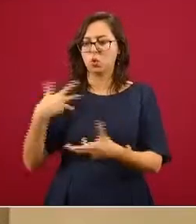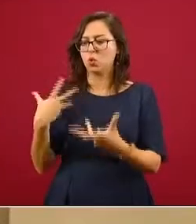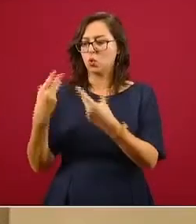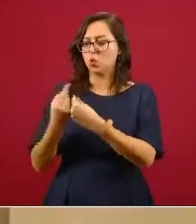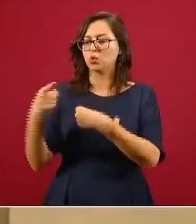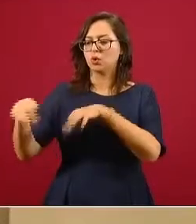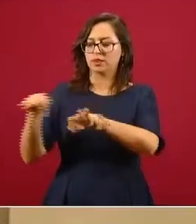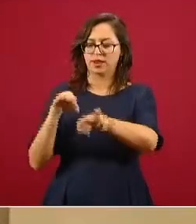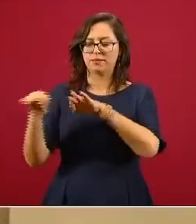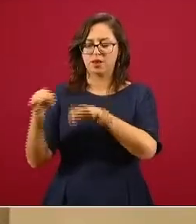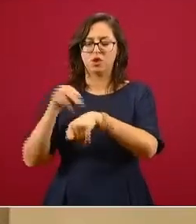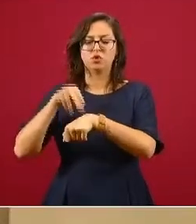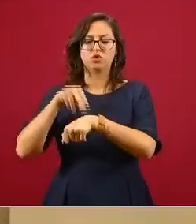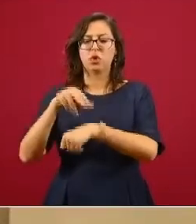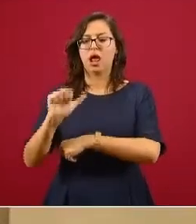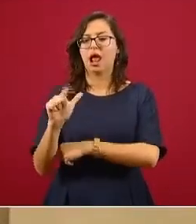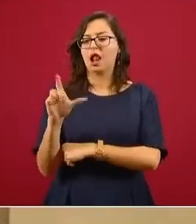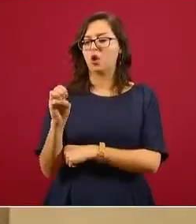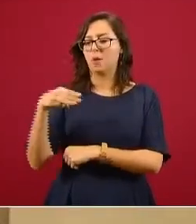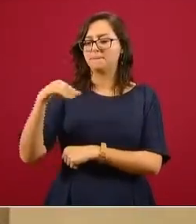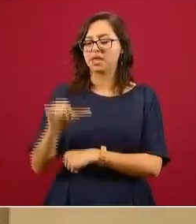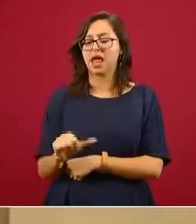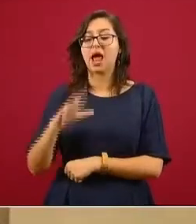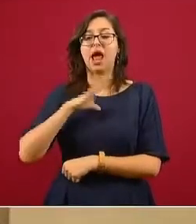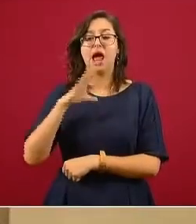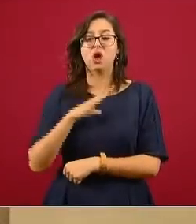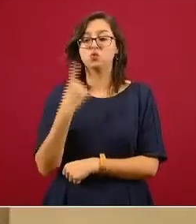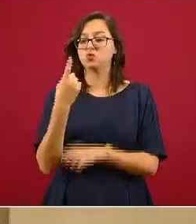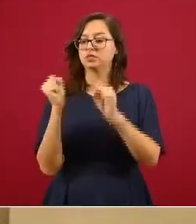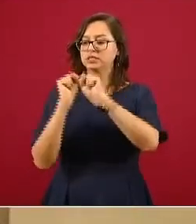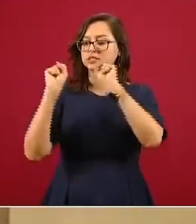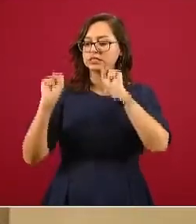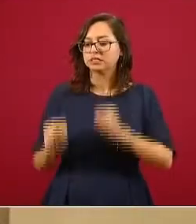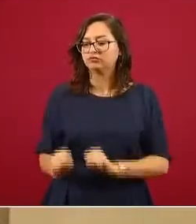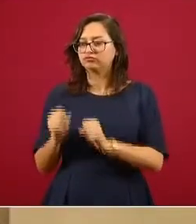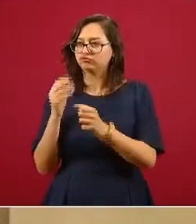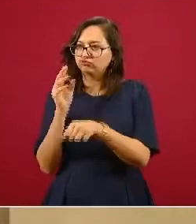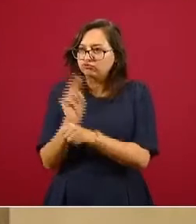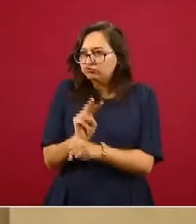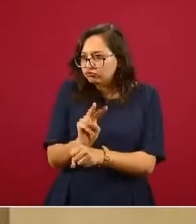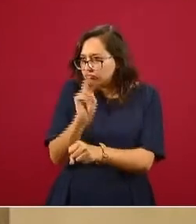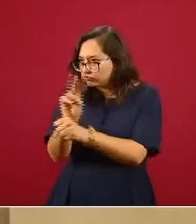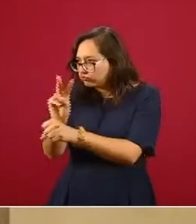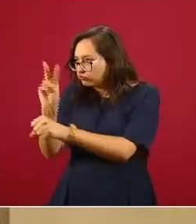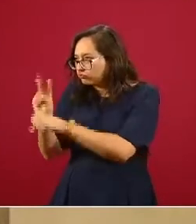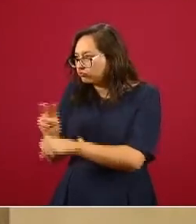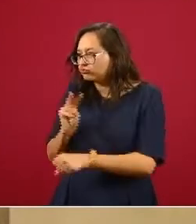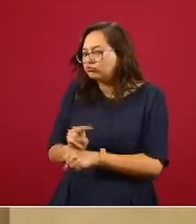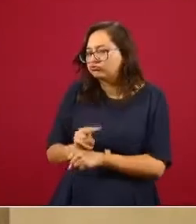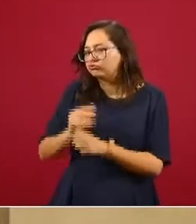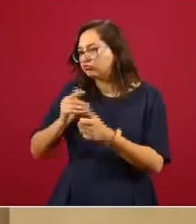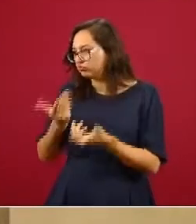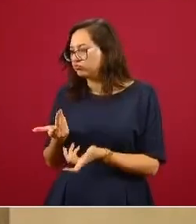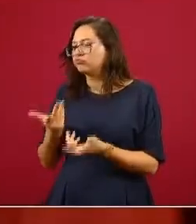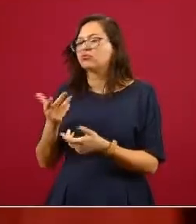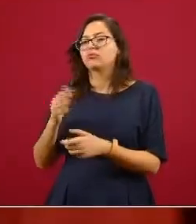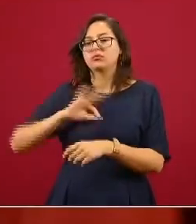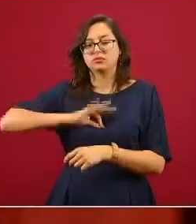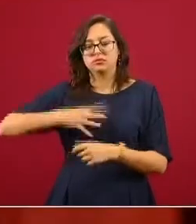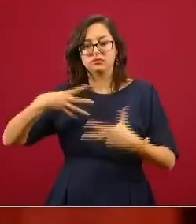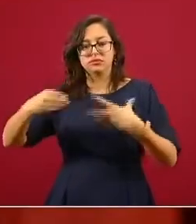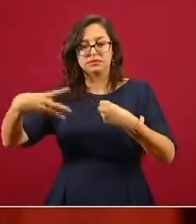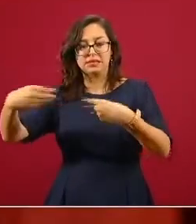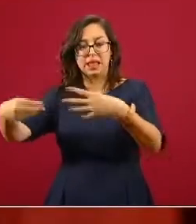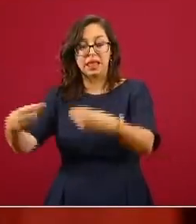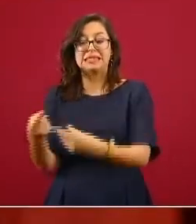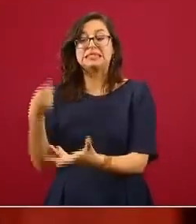doctor Alomía en la Dirección de Epidemiología. Es nuestro sistema de inteligencia epidemiológica. Y tenemos una unidad específica